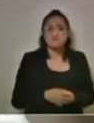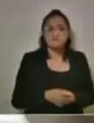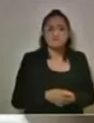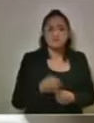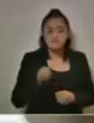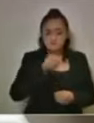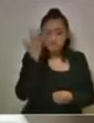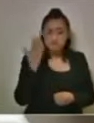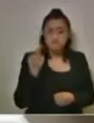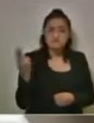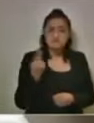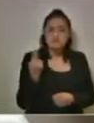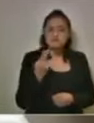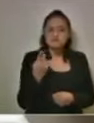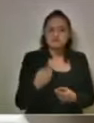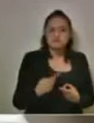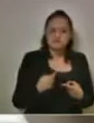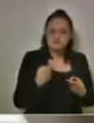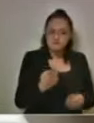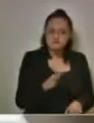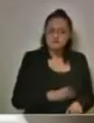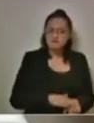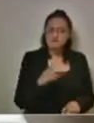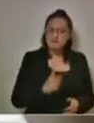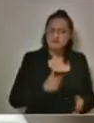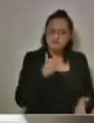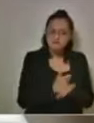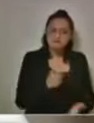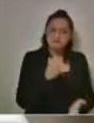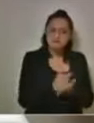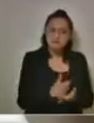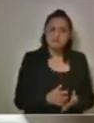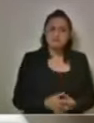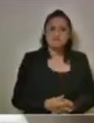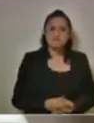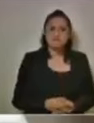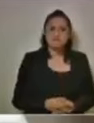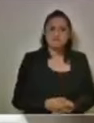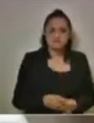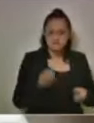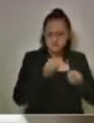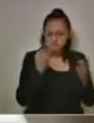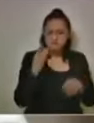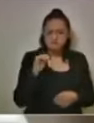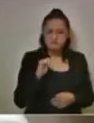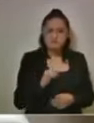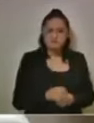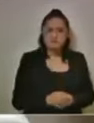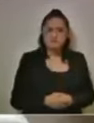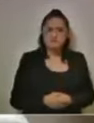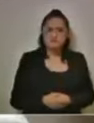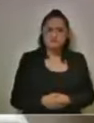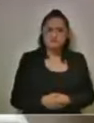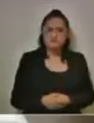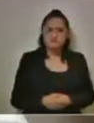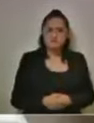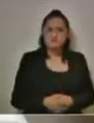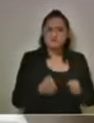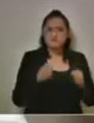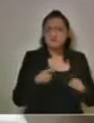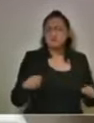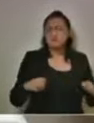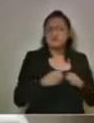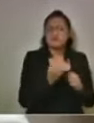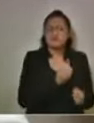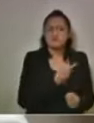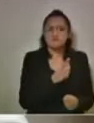y claro que necesitaríamos invertir más recursos claro que sí estamos en una